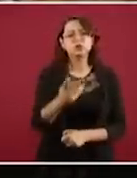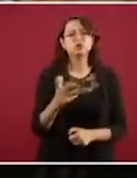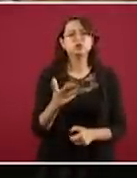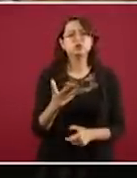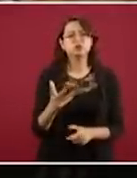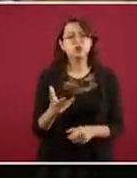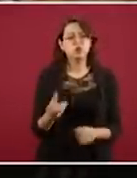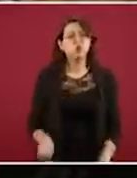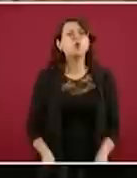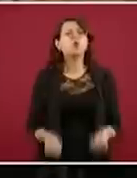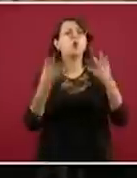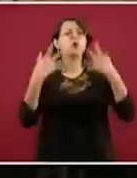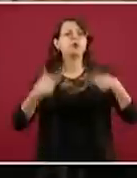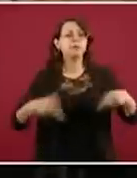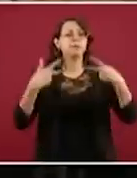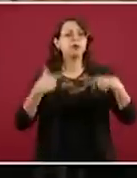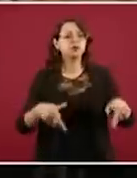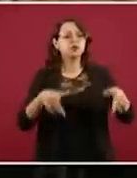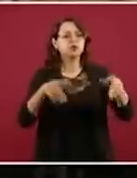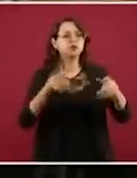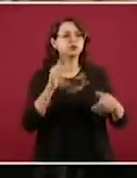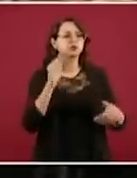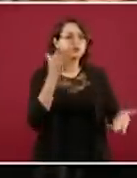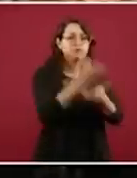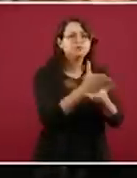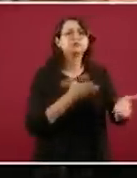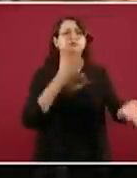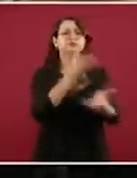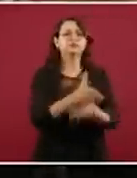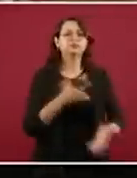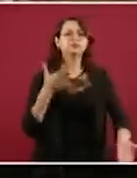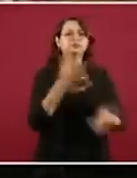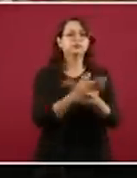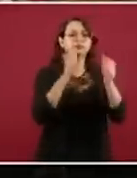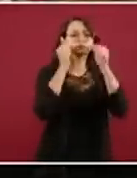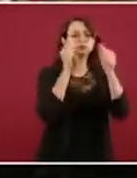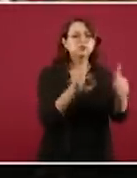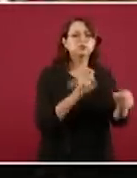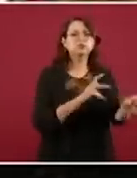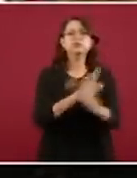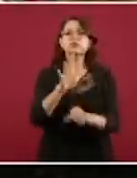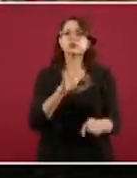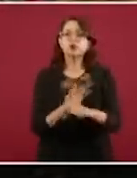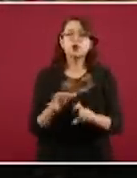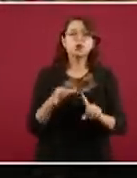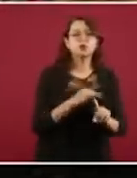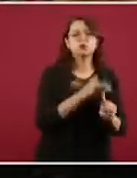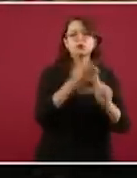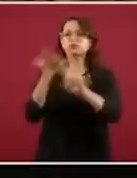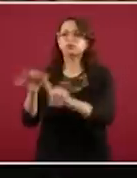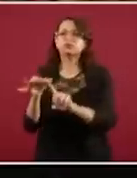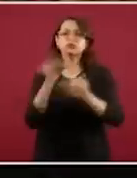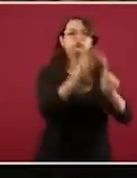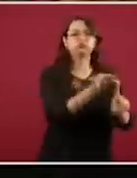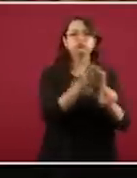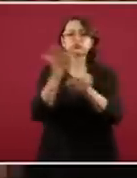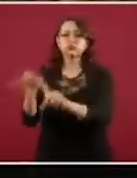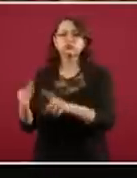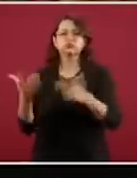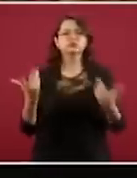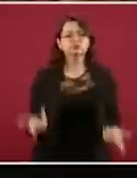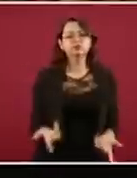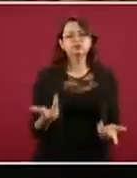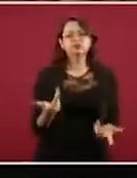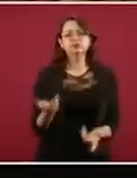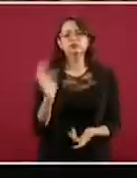dar los datos, de cuánta gente ha sido atendida, hacia qué áreas se ha dado, y si real, pero digo, puede darse